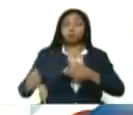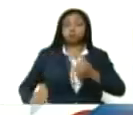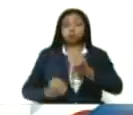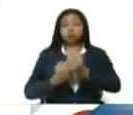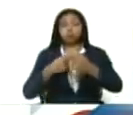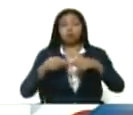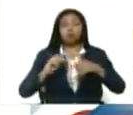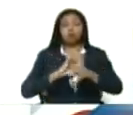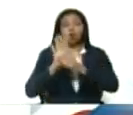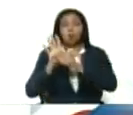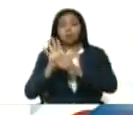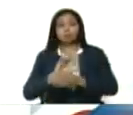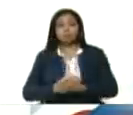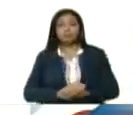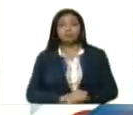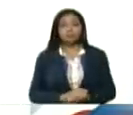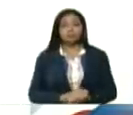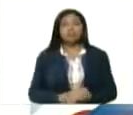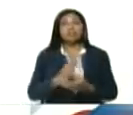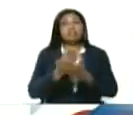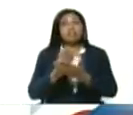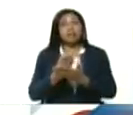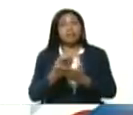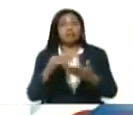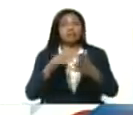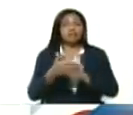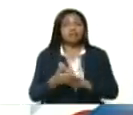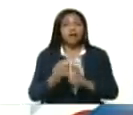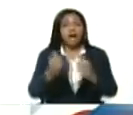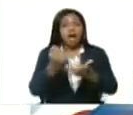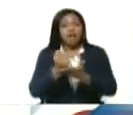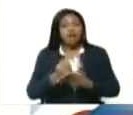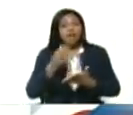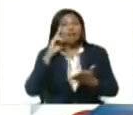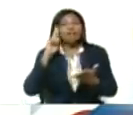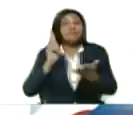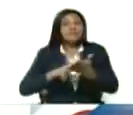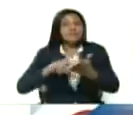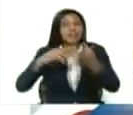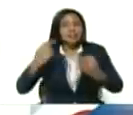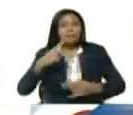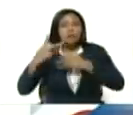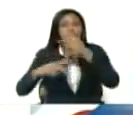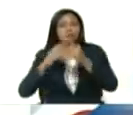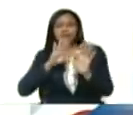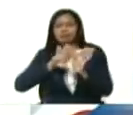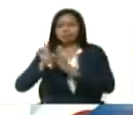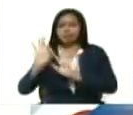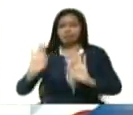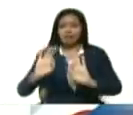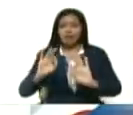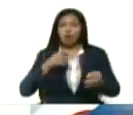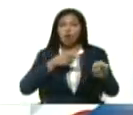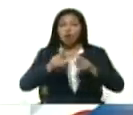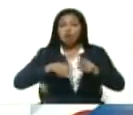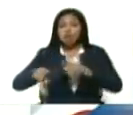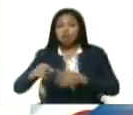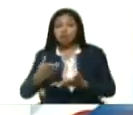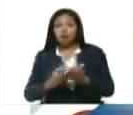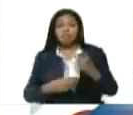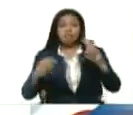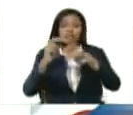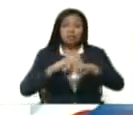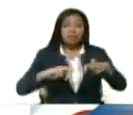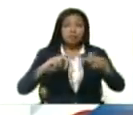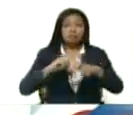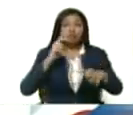el COVID-19, siempre que se trate de ayuda real, no politizada, previa coordinación y revisión de